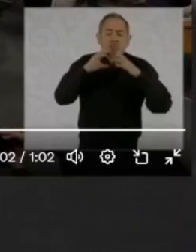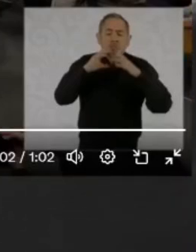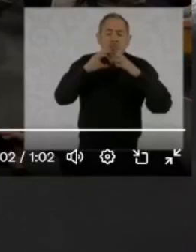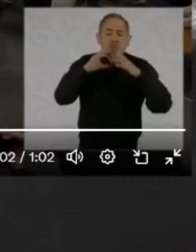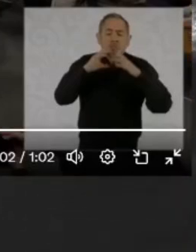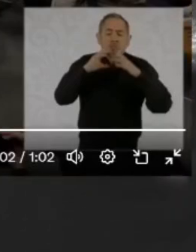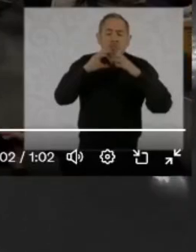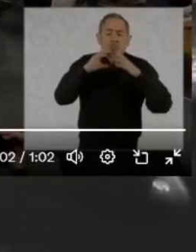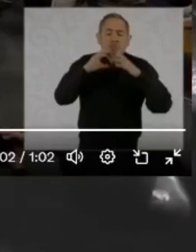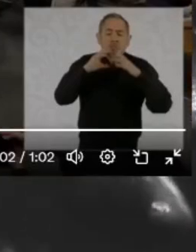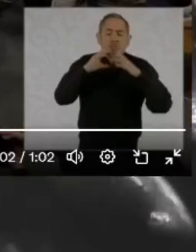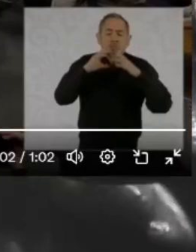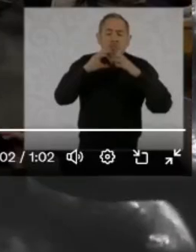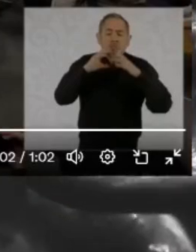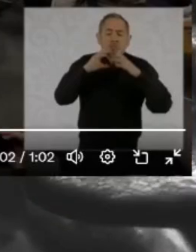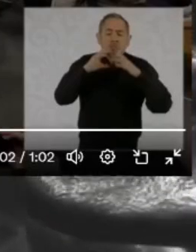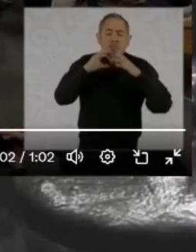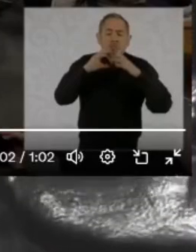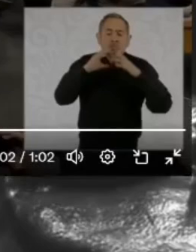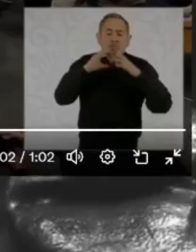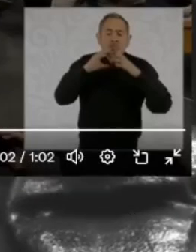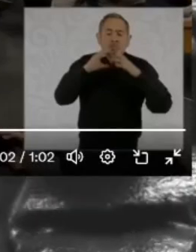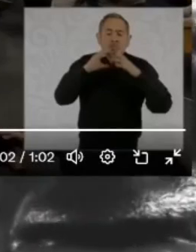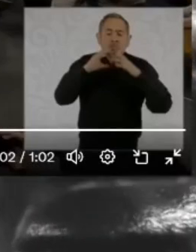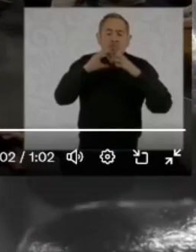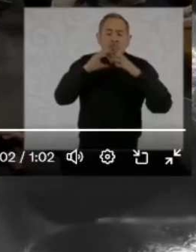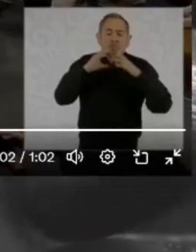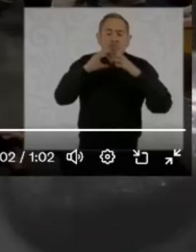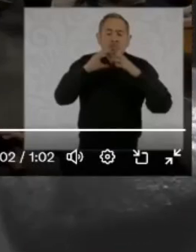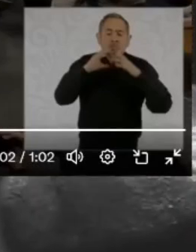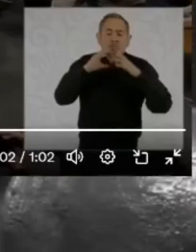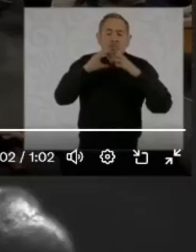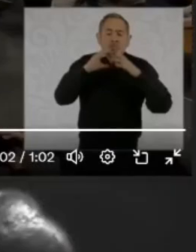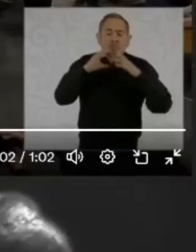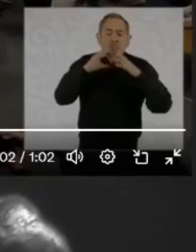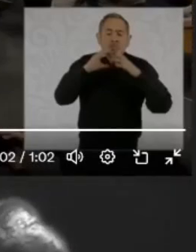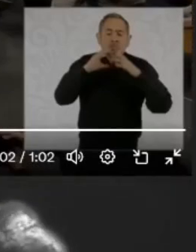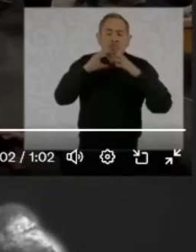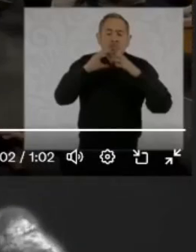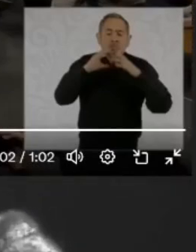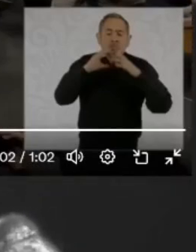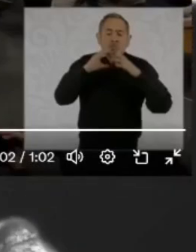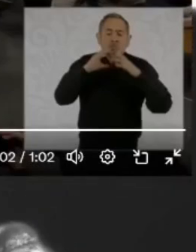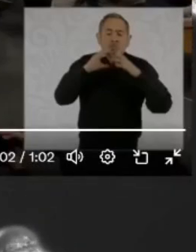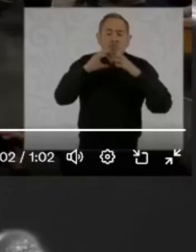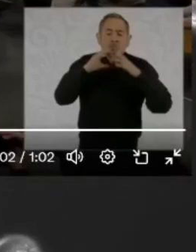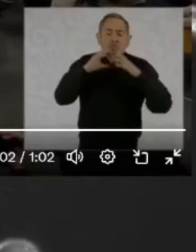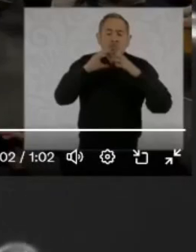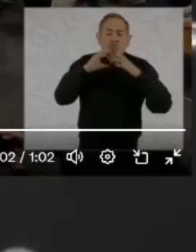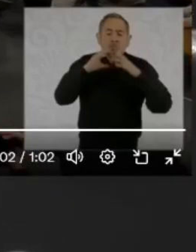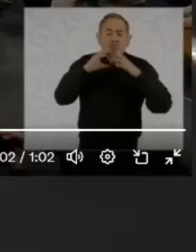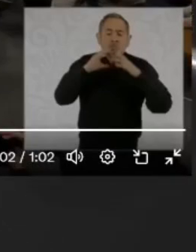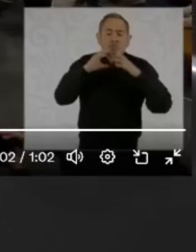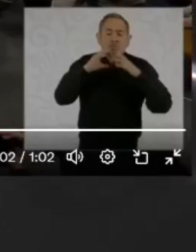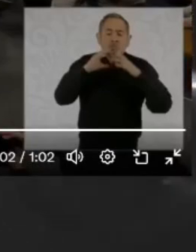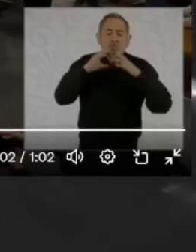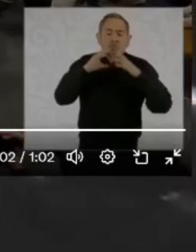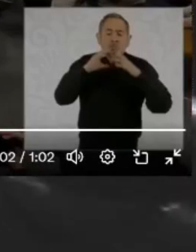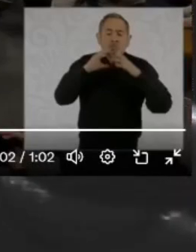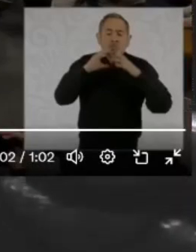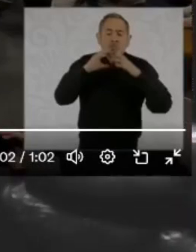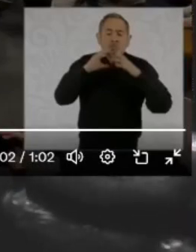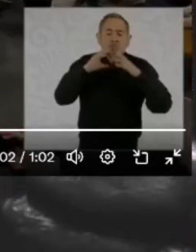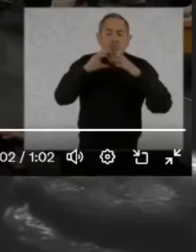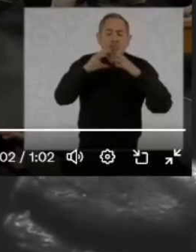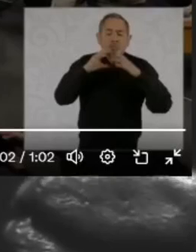1984 más o menos, aproximadamente 84, 85, que fui, 84, 85, que fue ese